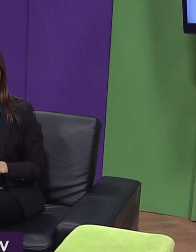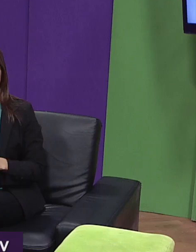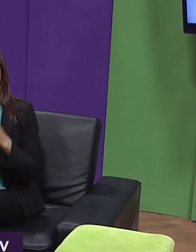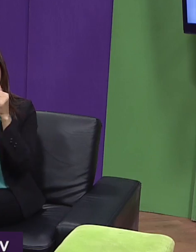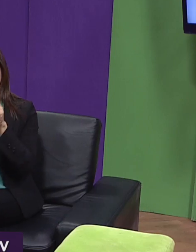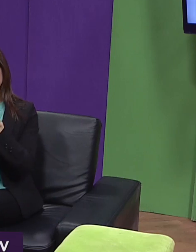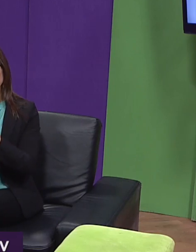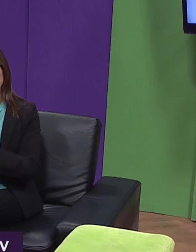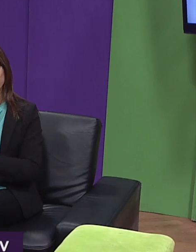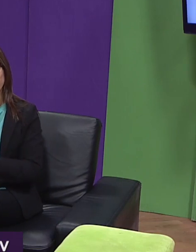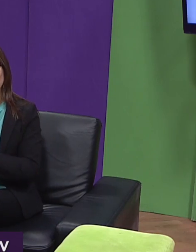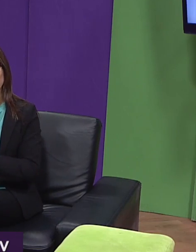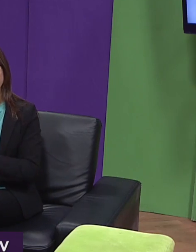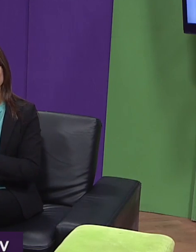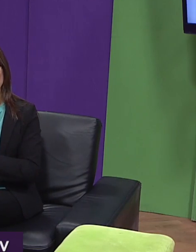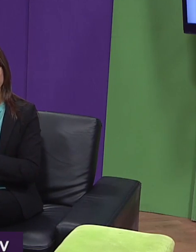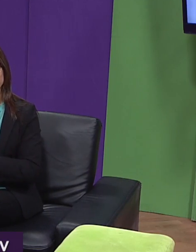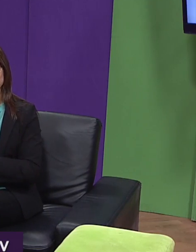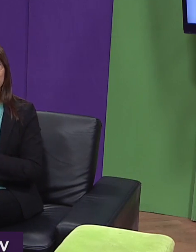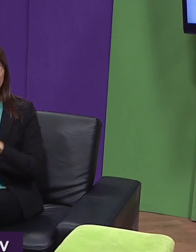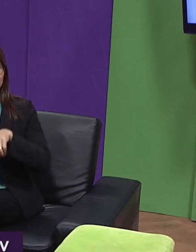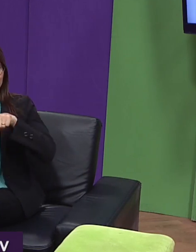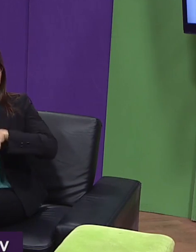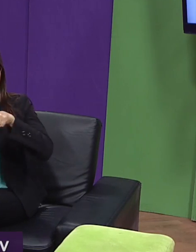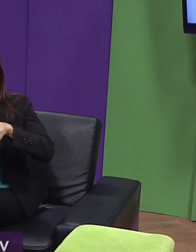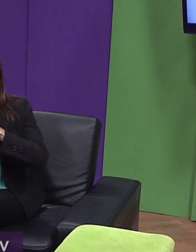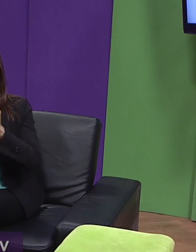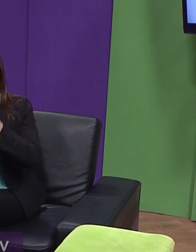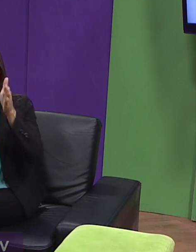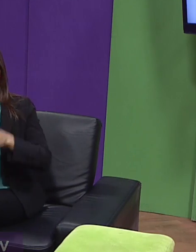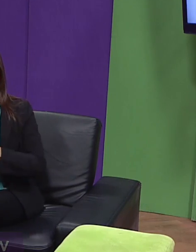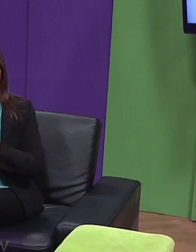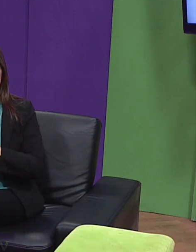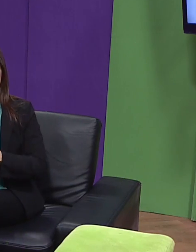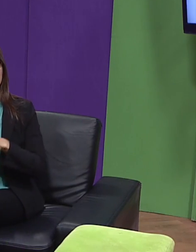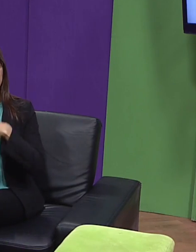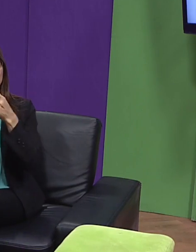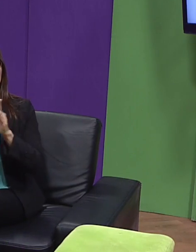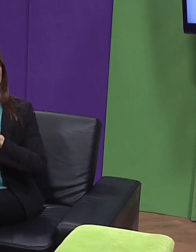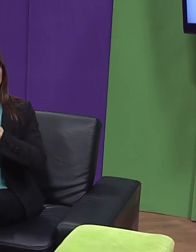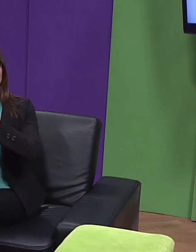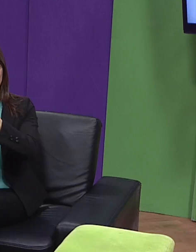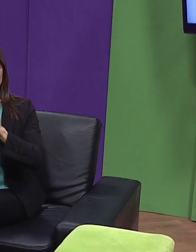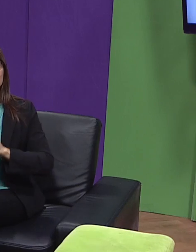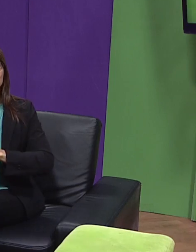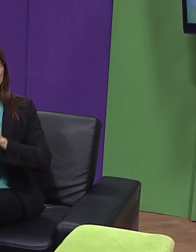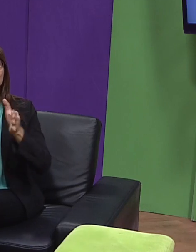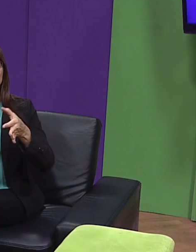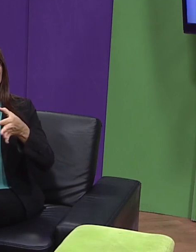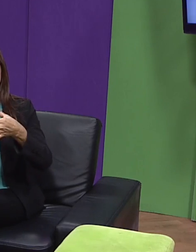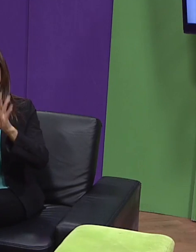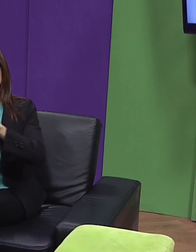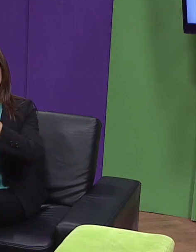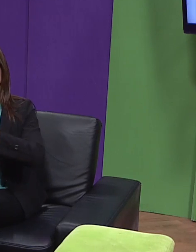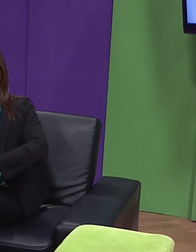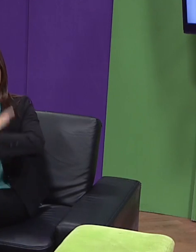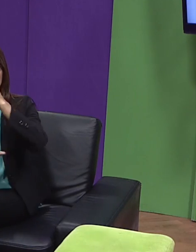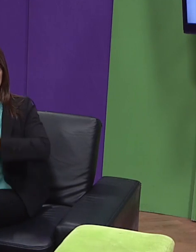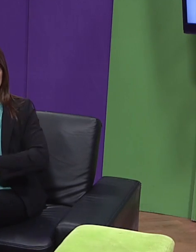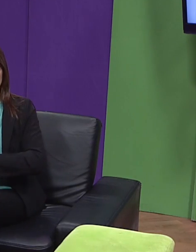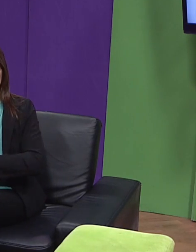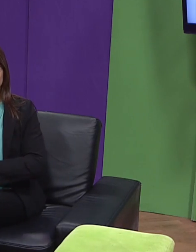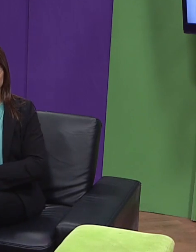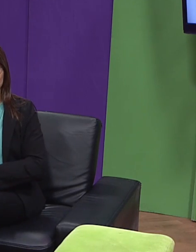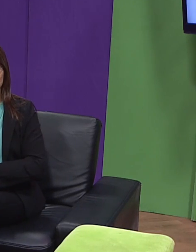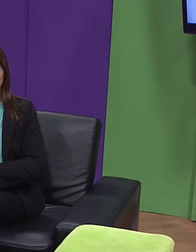15. Ahora conoceremos a Leonel Solís. Él es ciclista y es uno de los atletas costarricenses que nos representarán en los próximos Juegos Paralímpicos